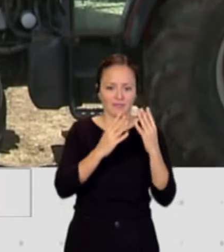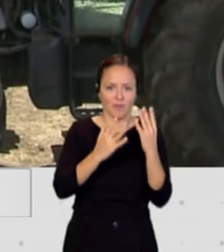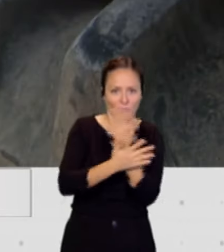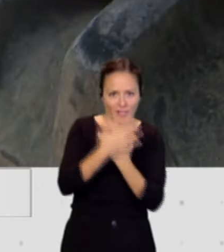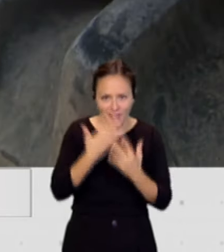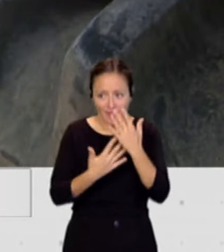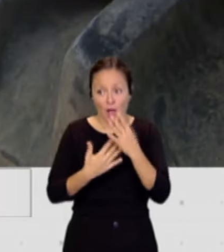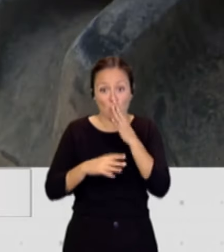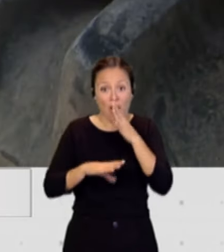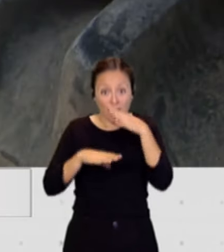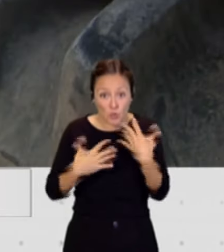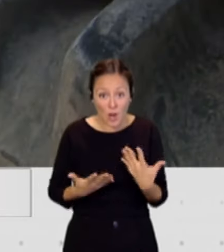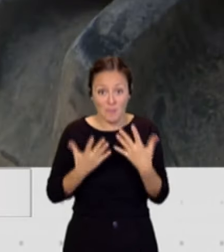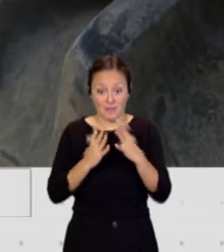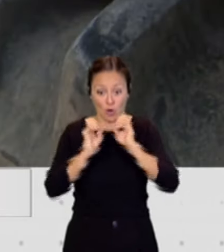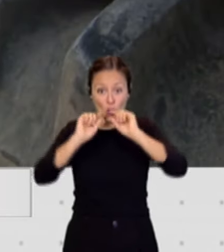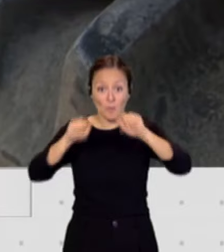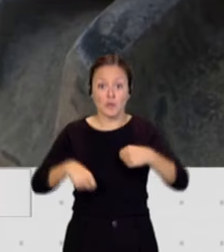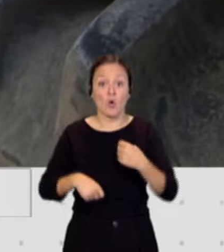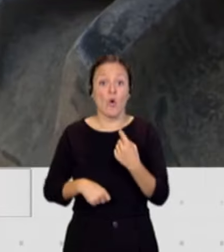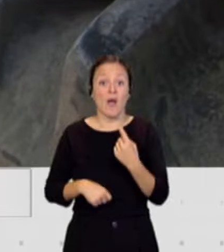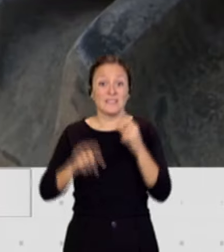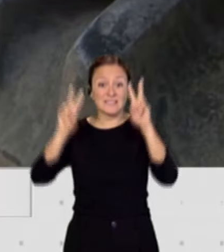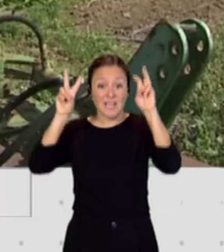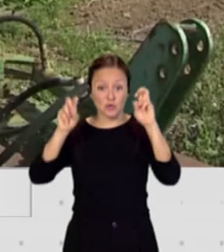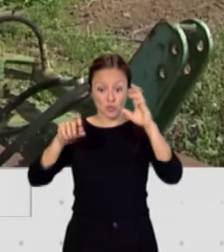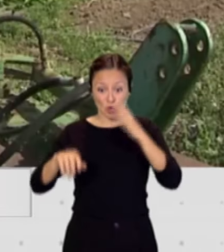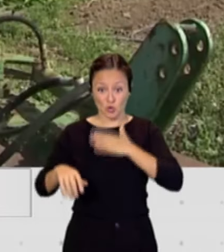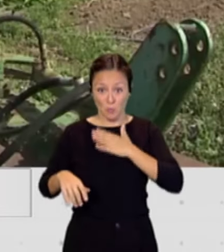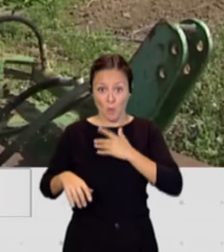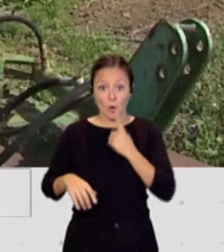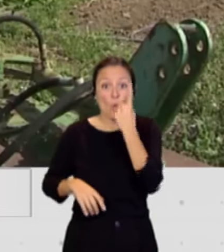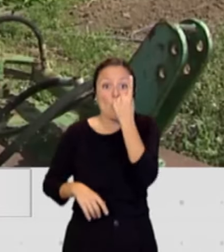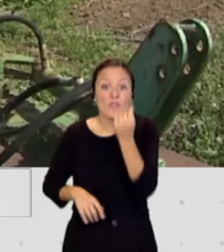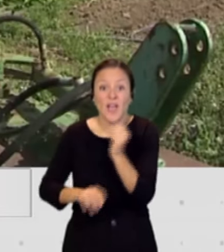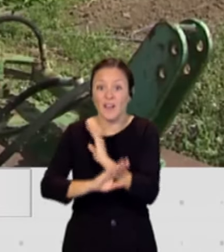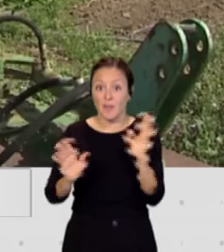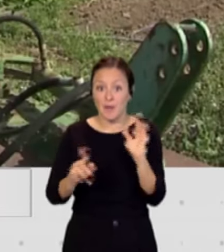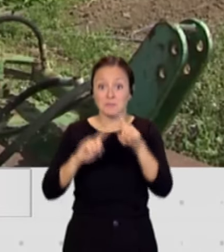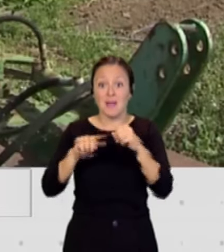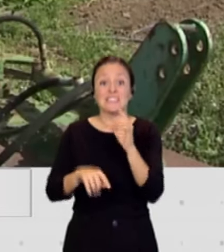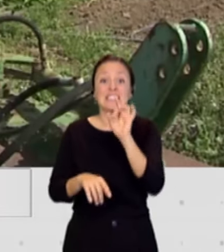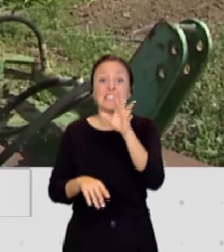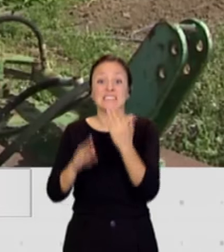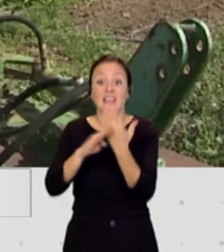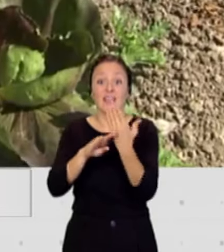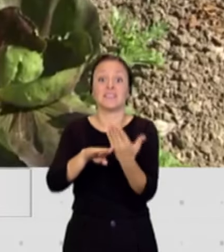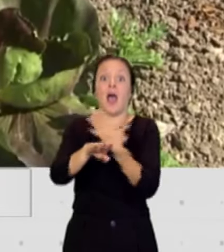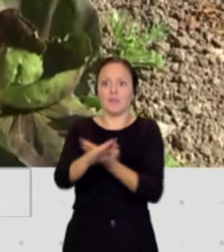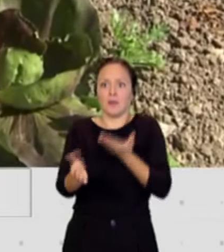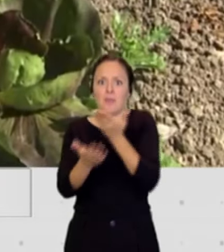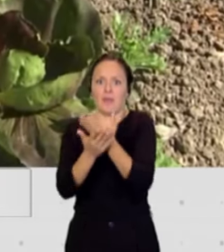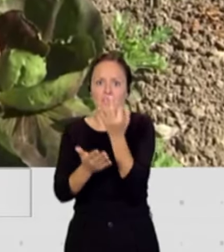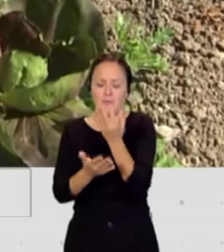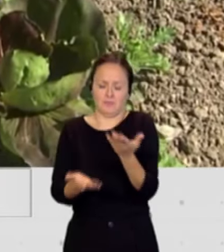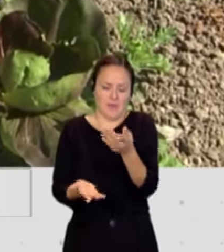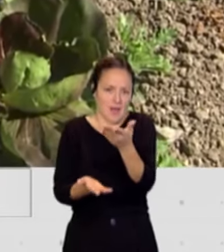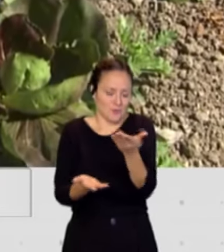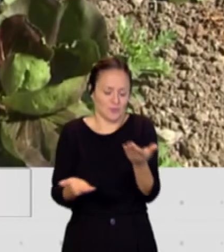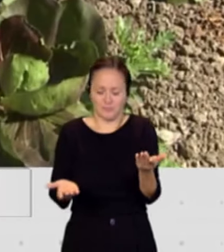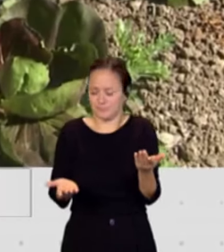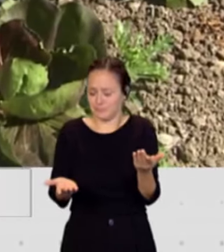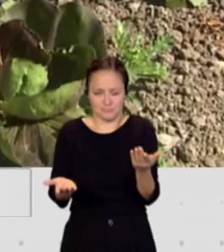un solo día de asuntos propios para los trabajadores y hay que solicitarlo con 15 días de antelación nos parece que eso